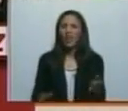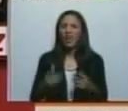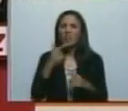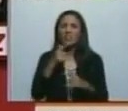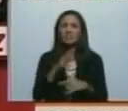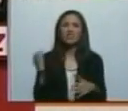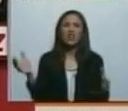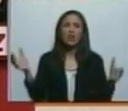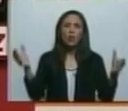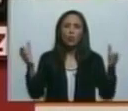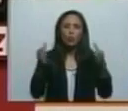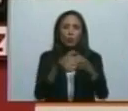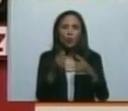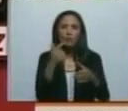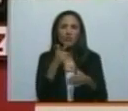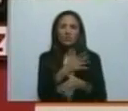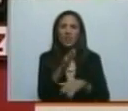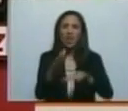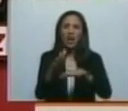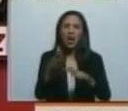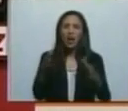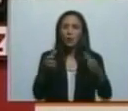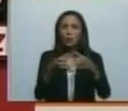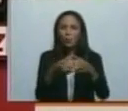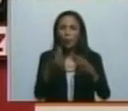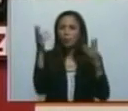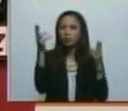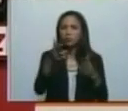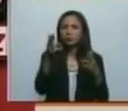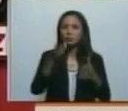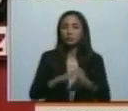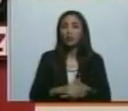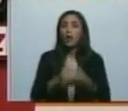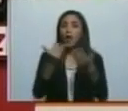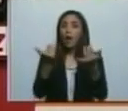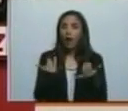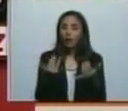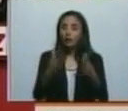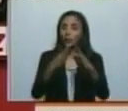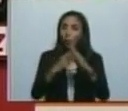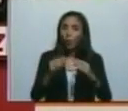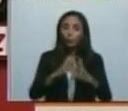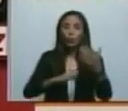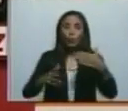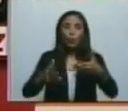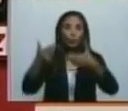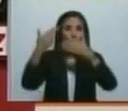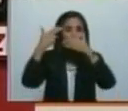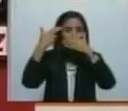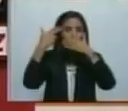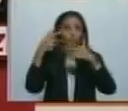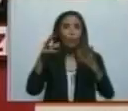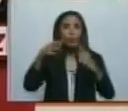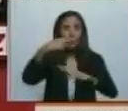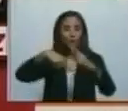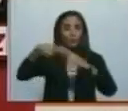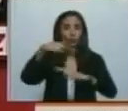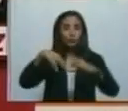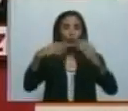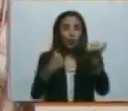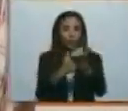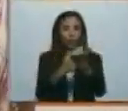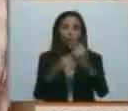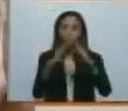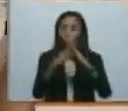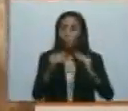colectivos, hipócritas. Ahora, yo les voy a decir algo. Los colectivos de Venezuela están preparados para defender la revolución bolivariana. Tengan la seguridad que es así.